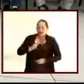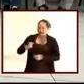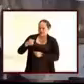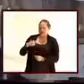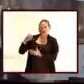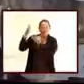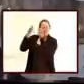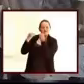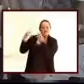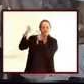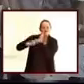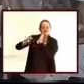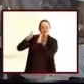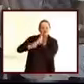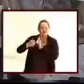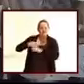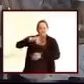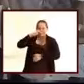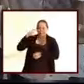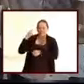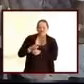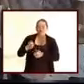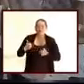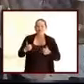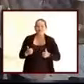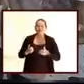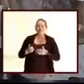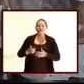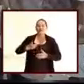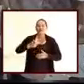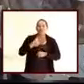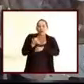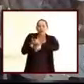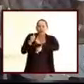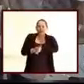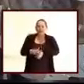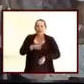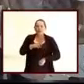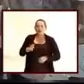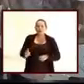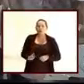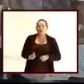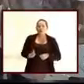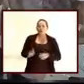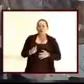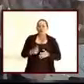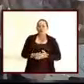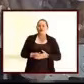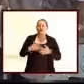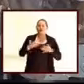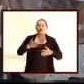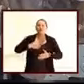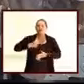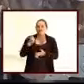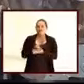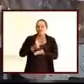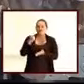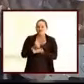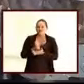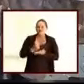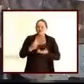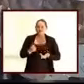extremo de la formación. Soy administrador público y como administrador soy muy exigente con